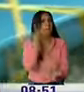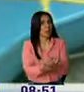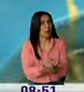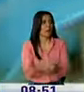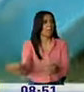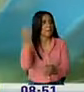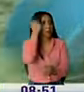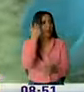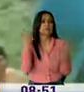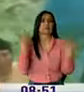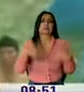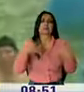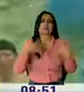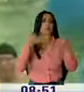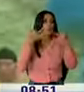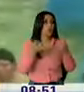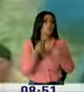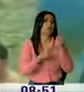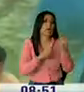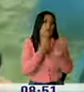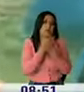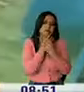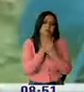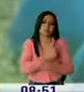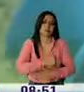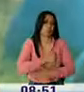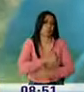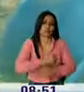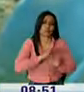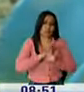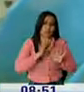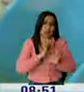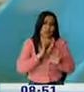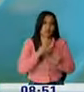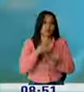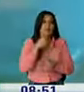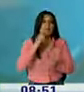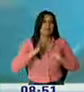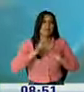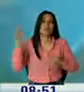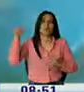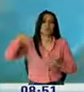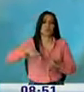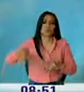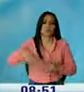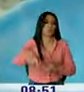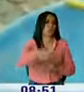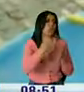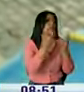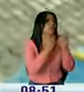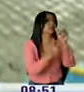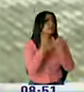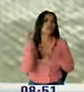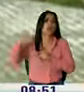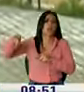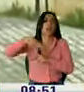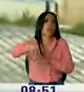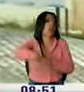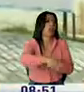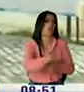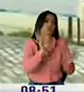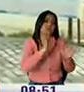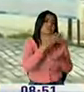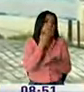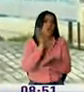Entonces desde ese momento nosotros tuvimos que tratar de no en los feriados, porque existe demasiada afluencia de gente y